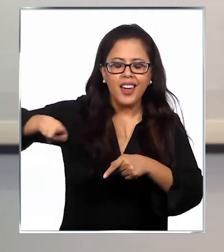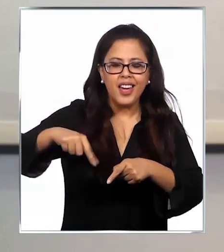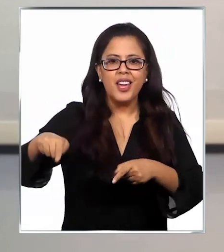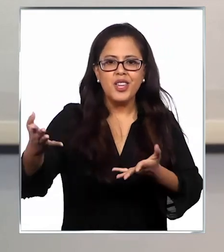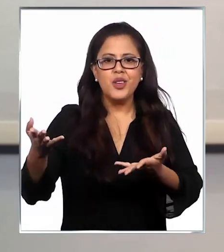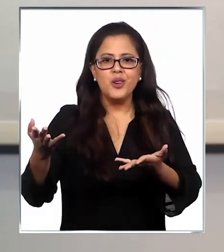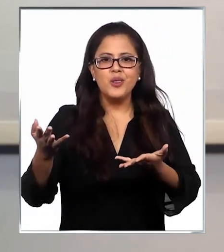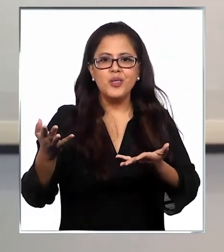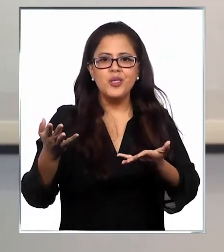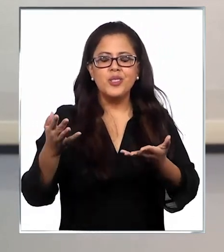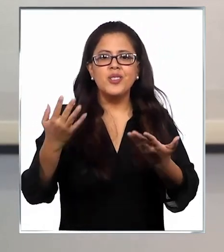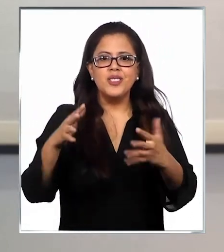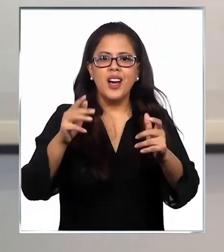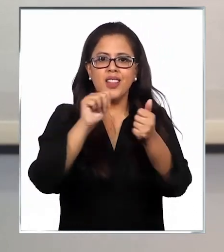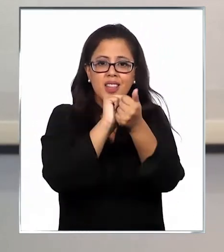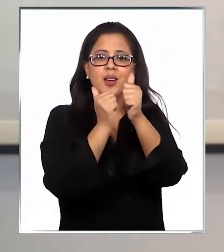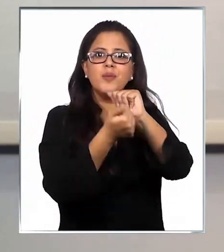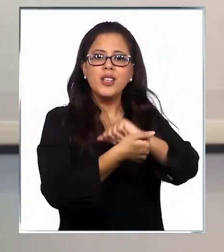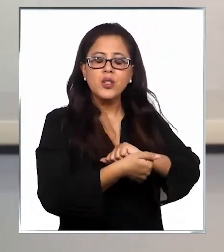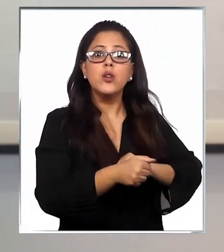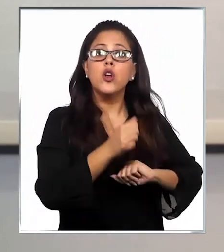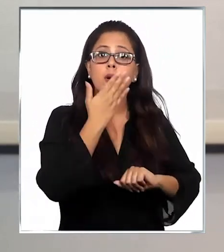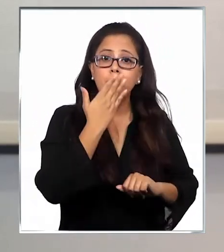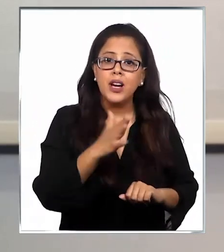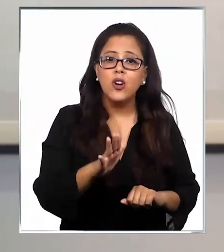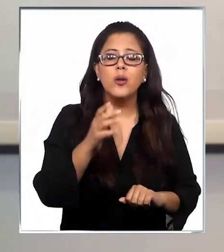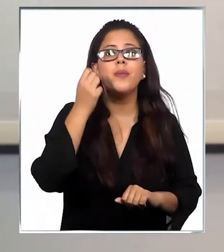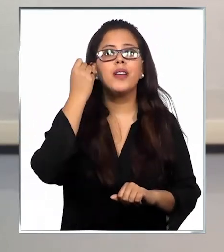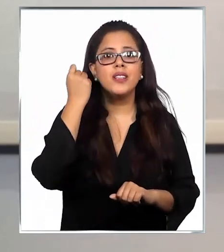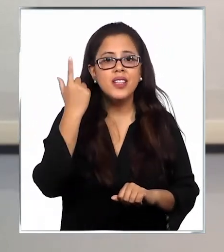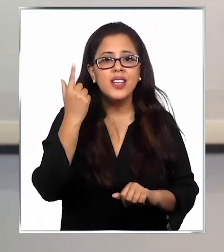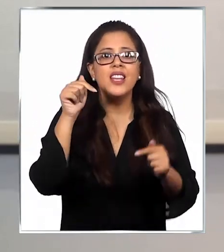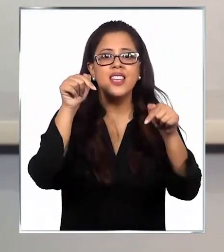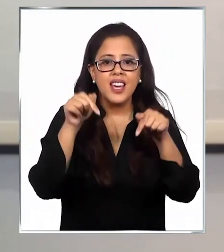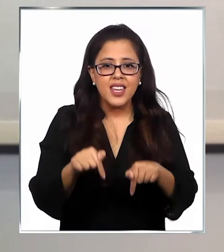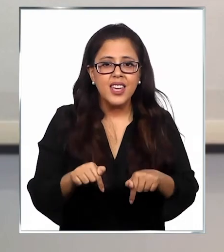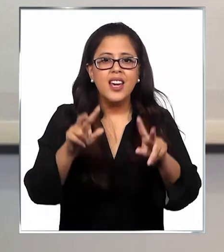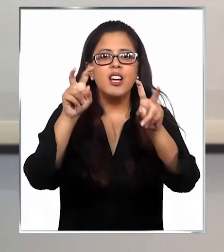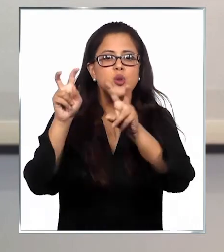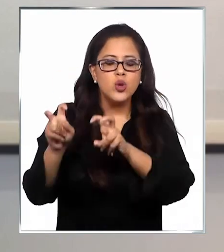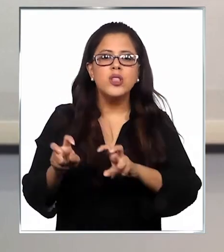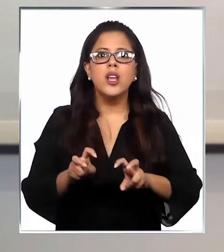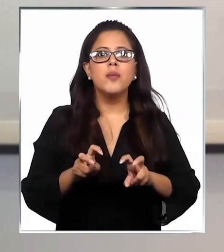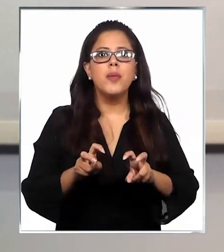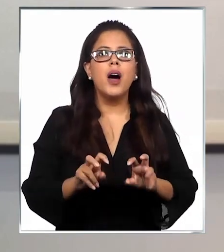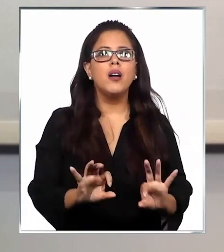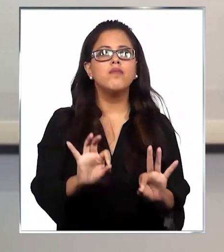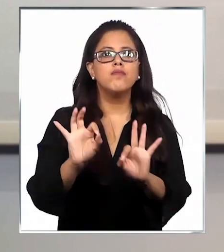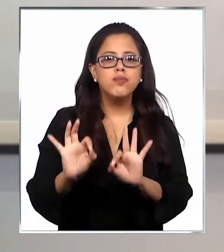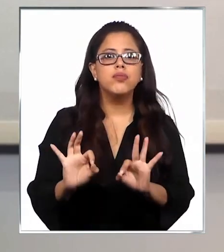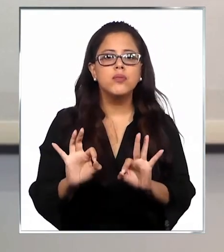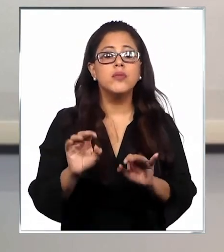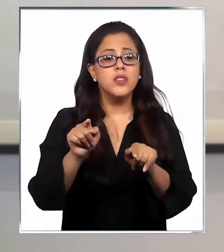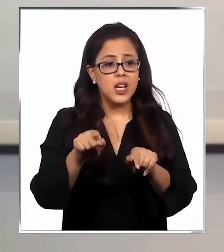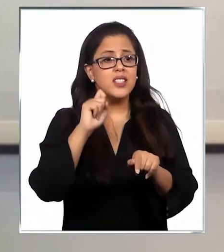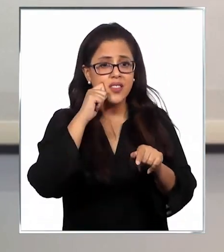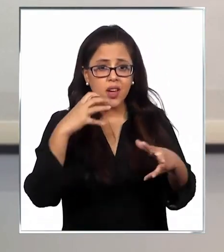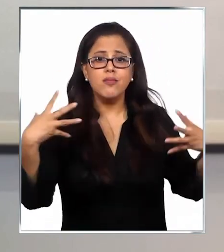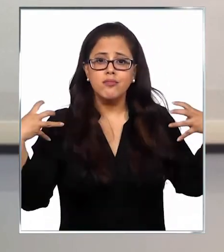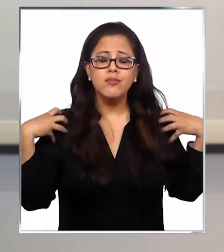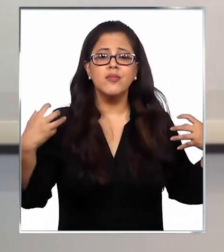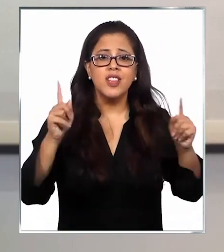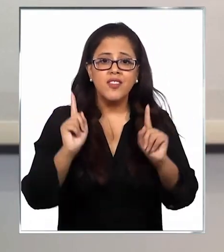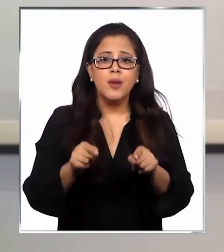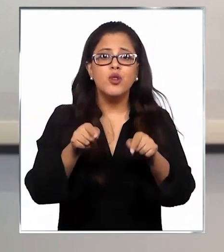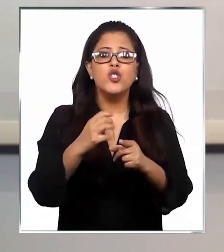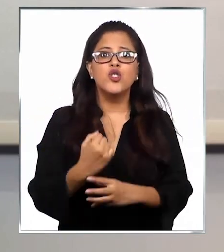mirada y esta capacidad de resiliencia, es yo creo la mejor forma de entender que acá hay un bien mayor que justifica que seamos responsables, y esa